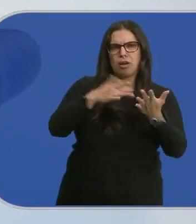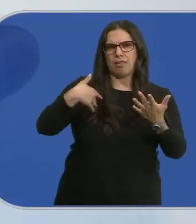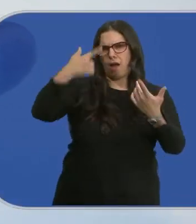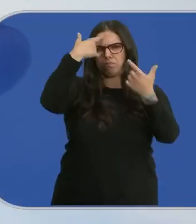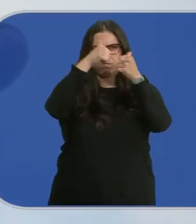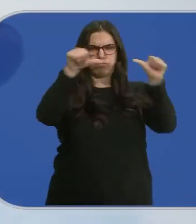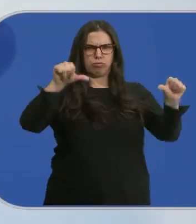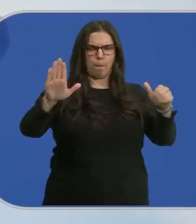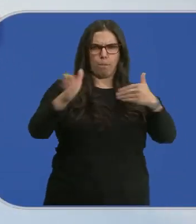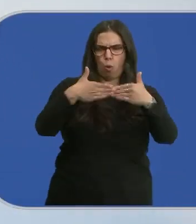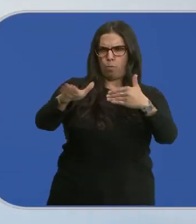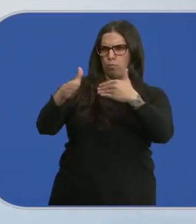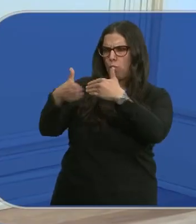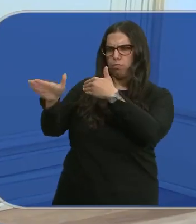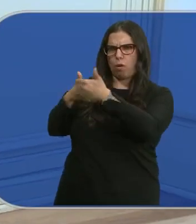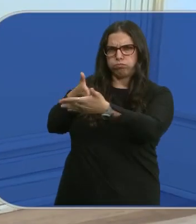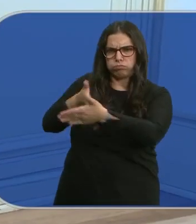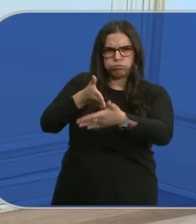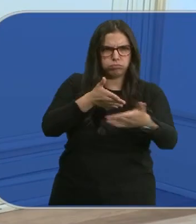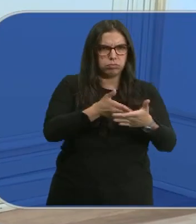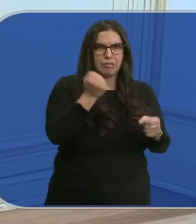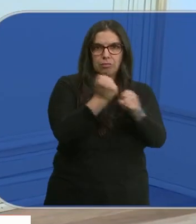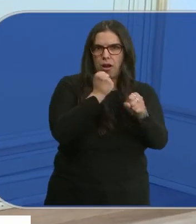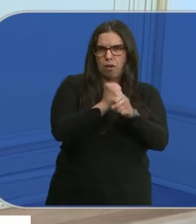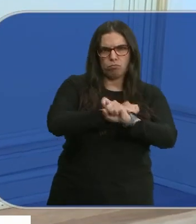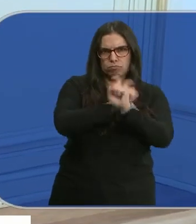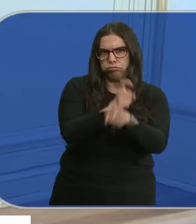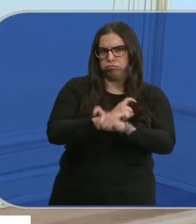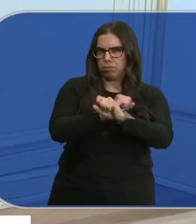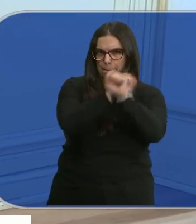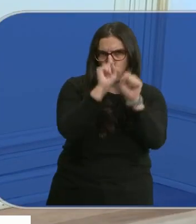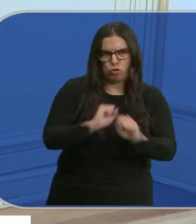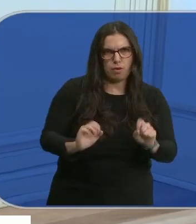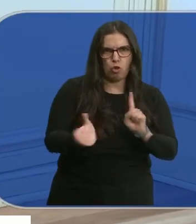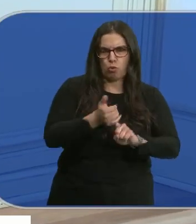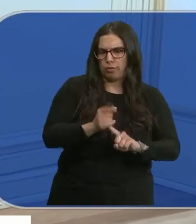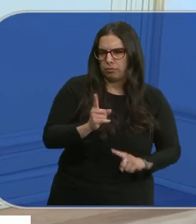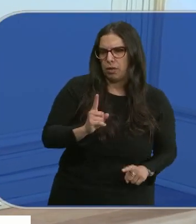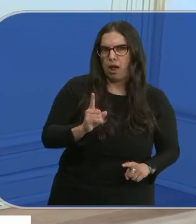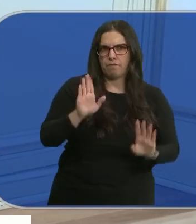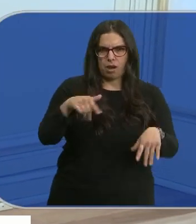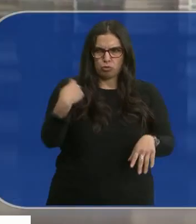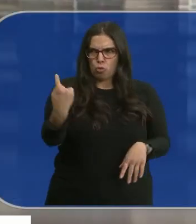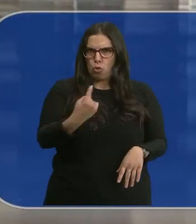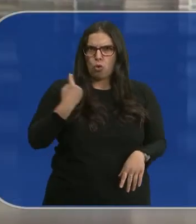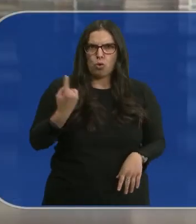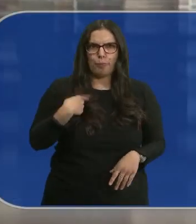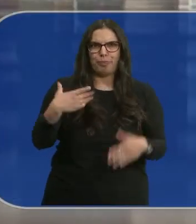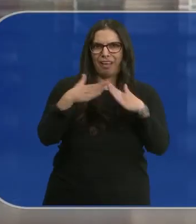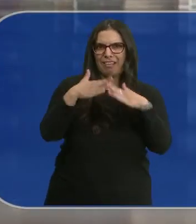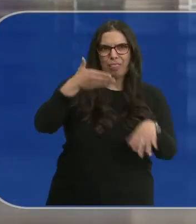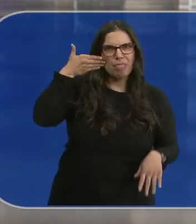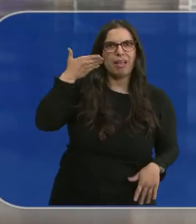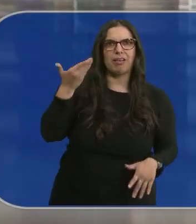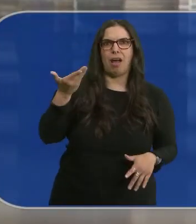que cerraba todas las puertas. Laboralmente no encuentras trabajo y te encuentras solo en la sociedad. Una vivienda